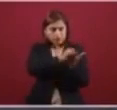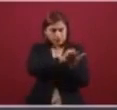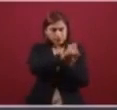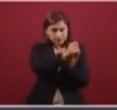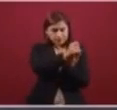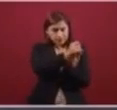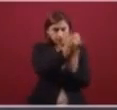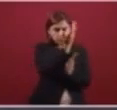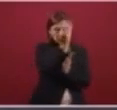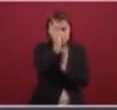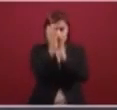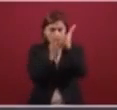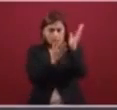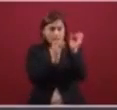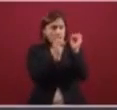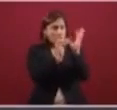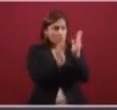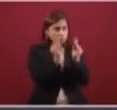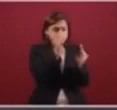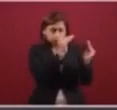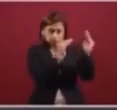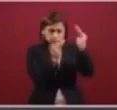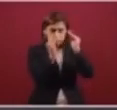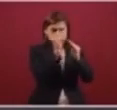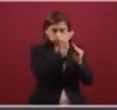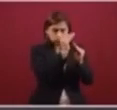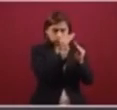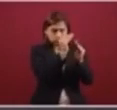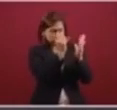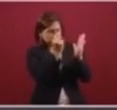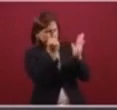destruyera el ser lo que es el símbolo